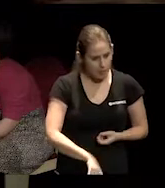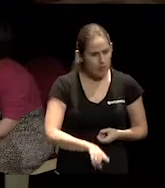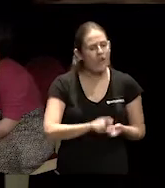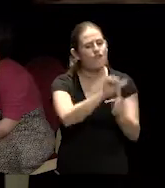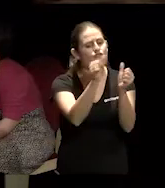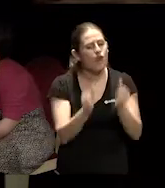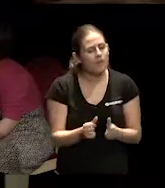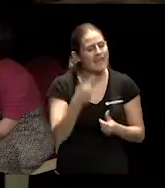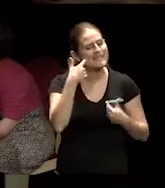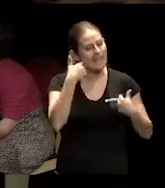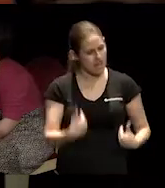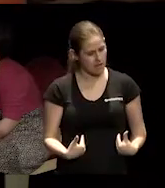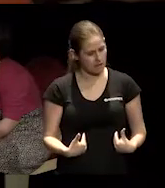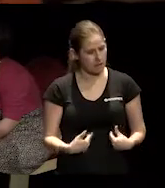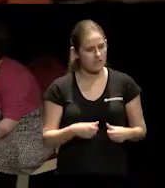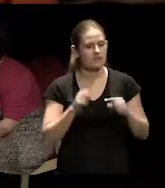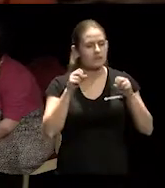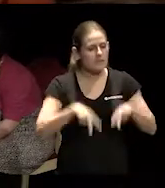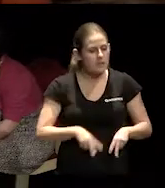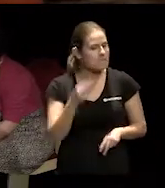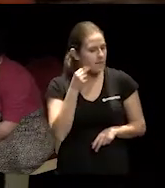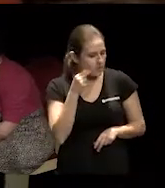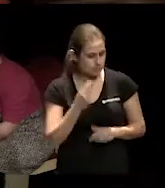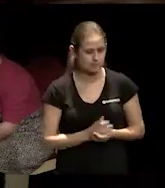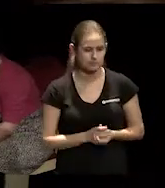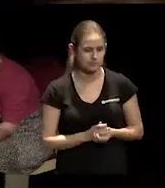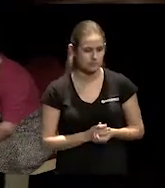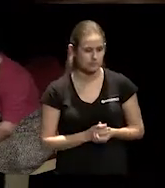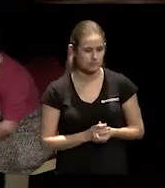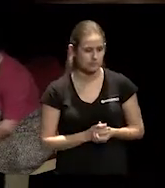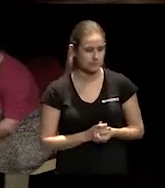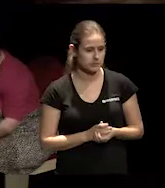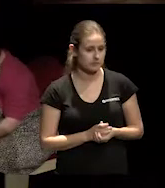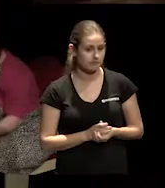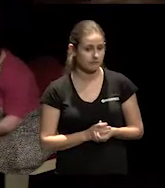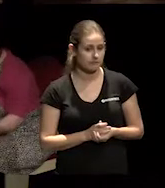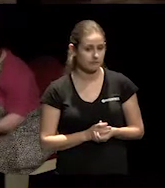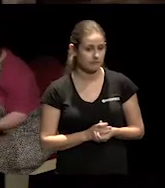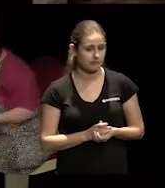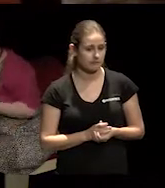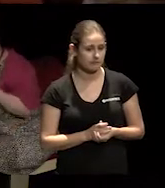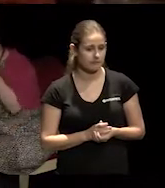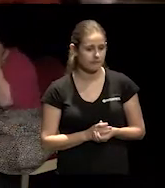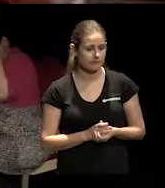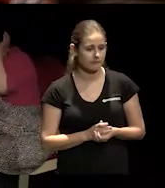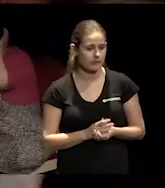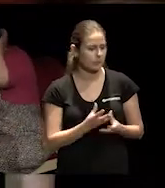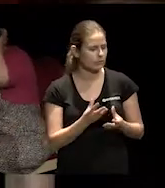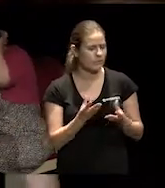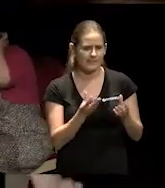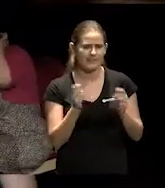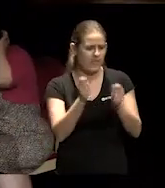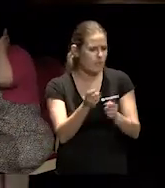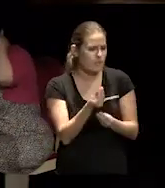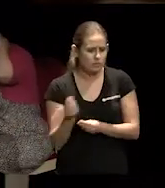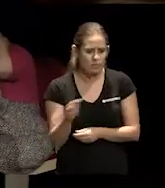muy eficaz y muy valioso. Tanto es así que al final ya las palabras no existían y en el